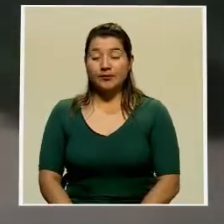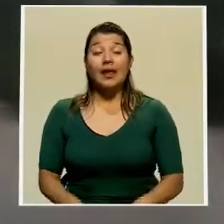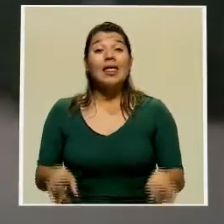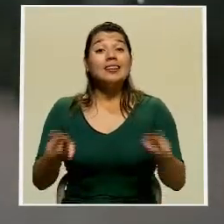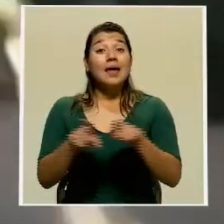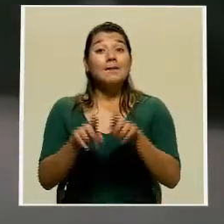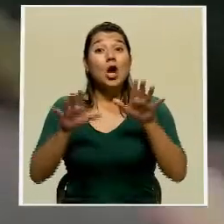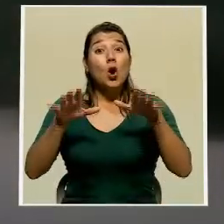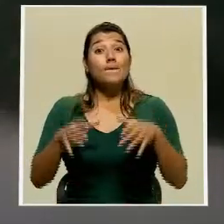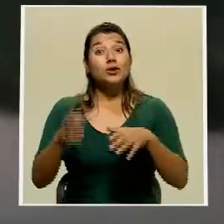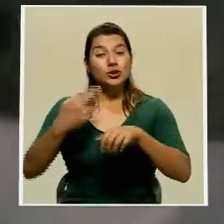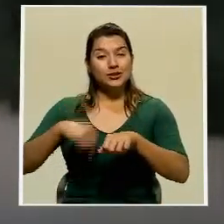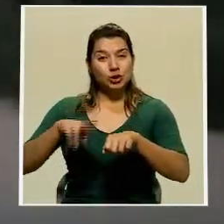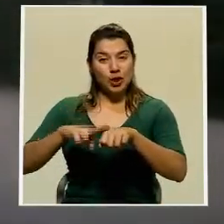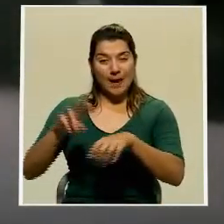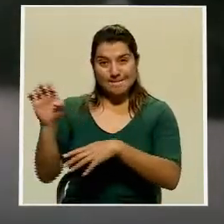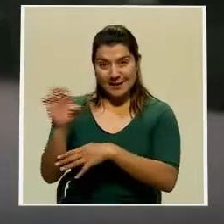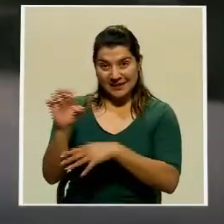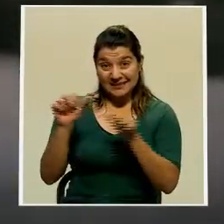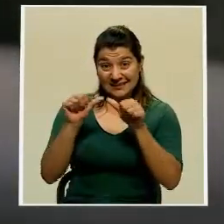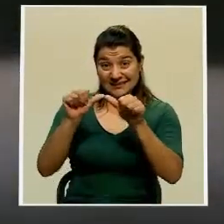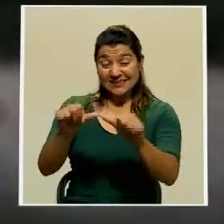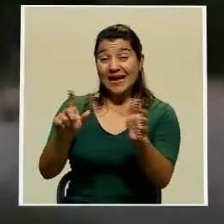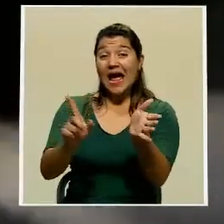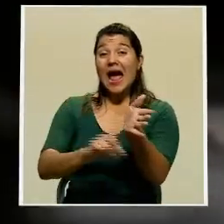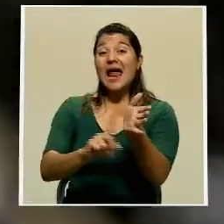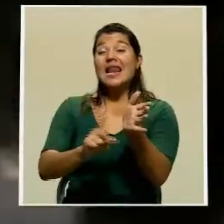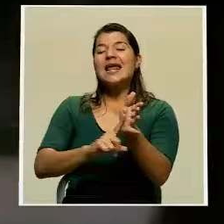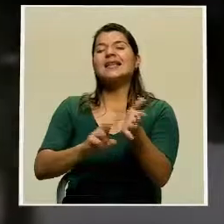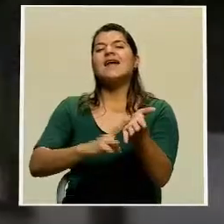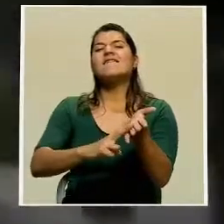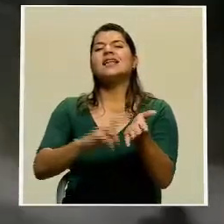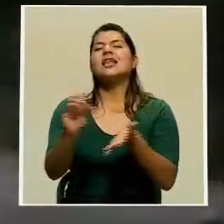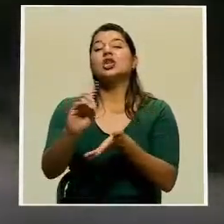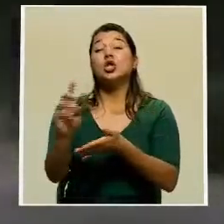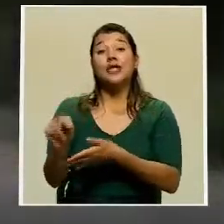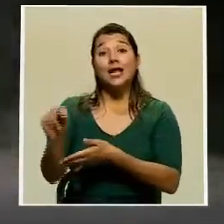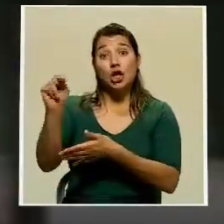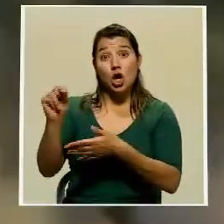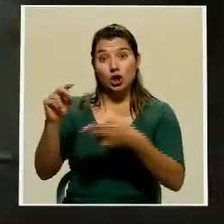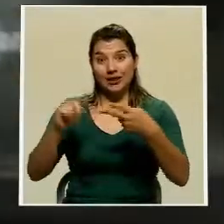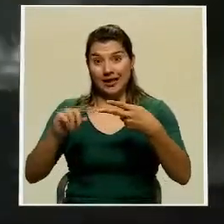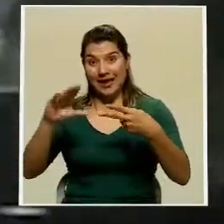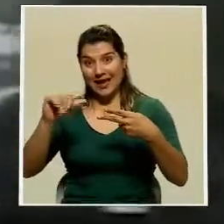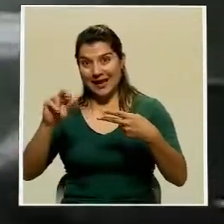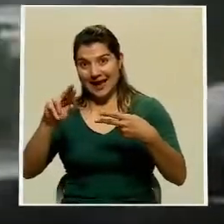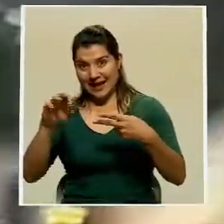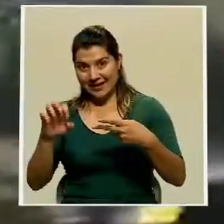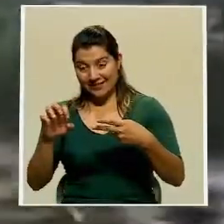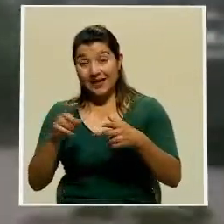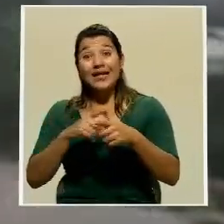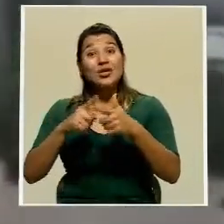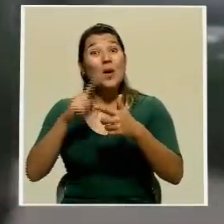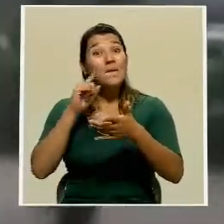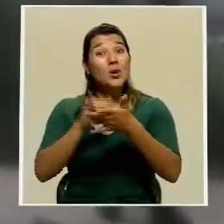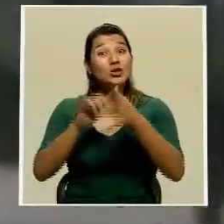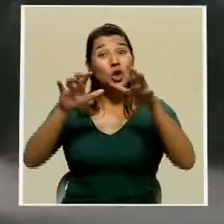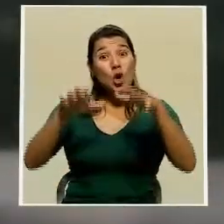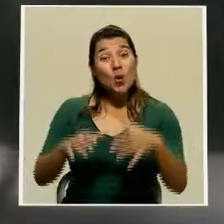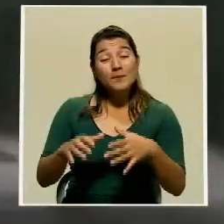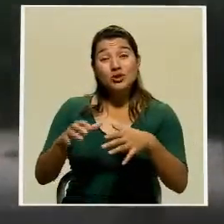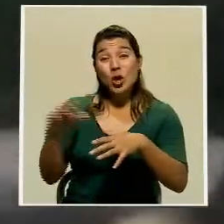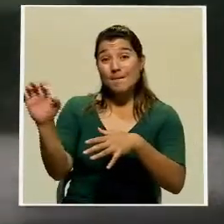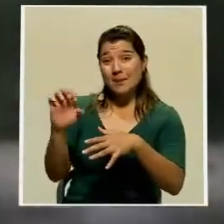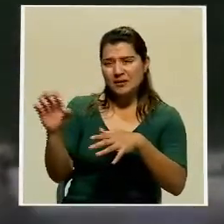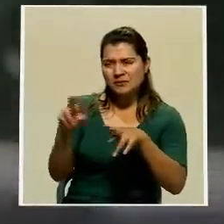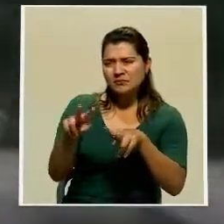parte, la Comisión Nacional de Emergencias mantiene la alerta verde para la zona norte y el Caribe, por lo que los comités municipales de emergencia